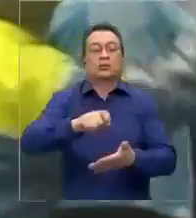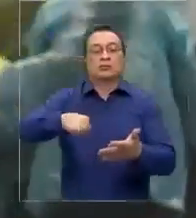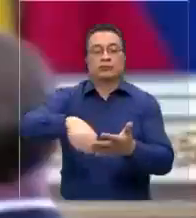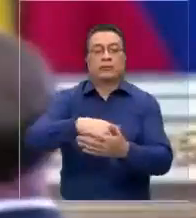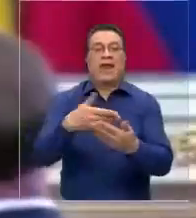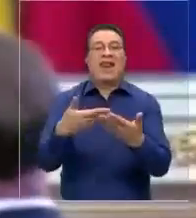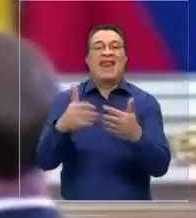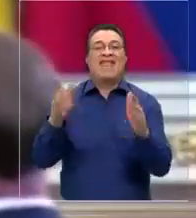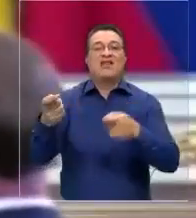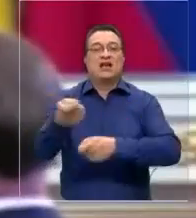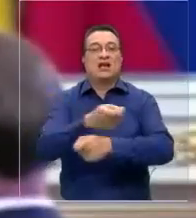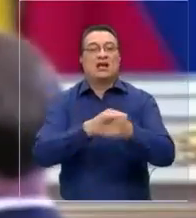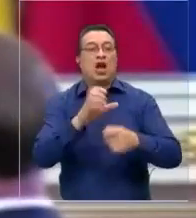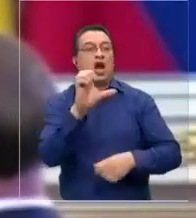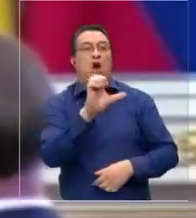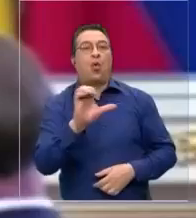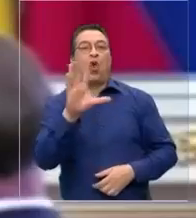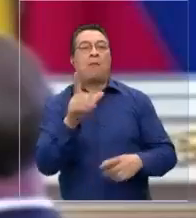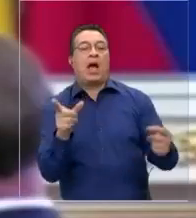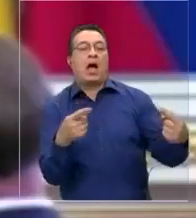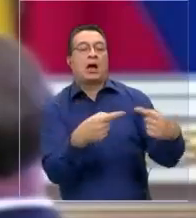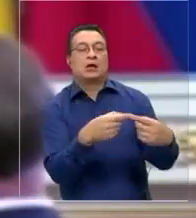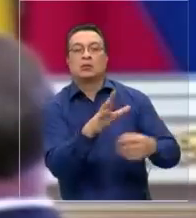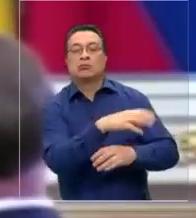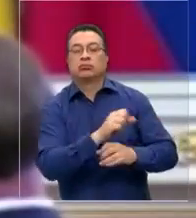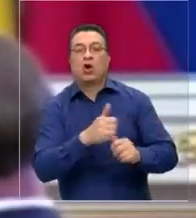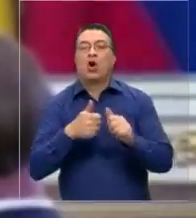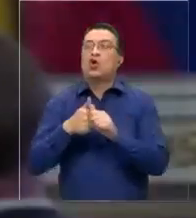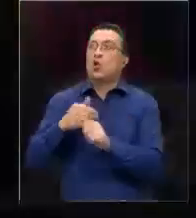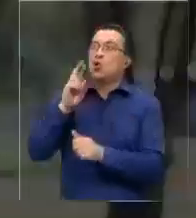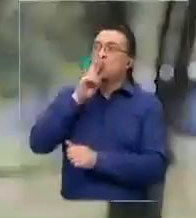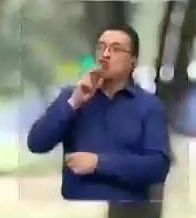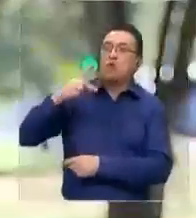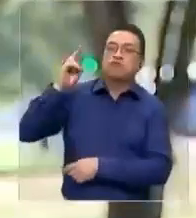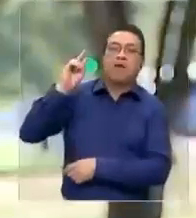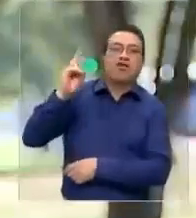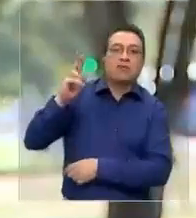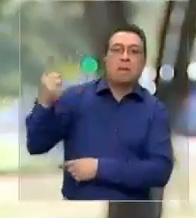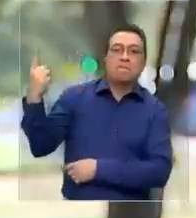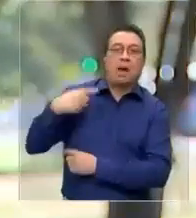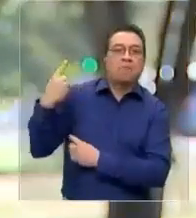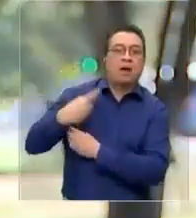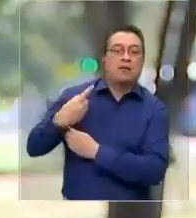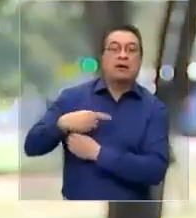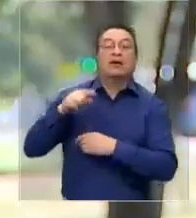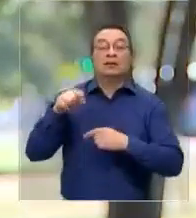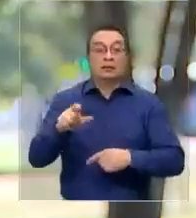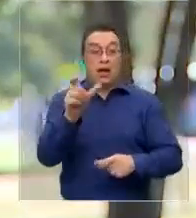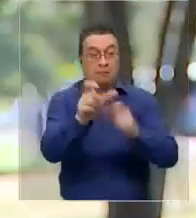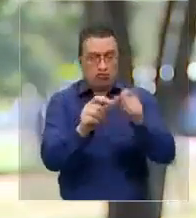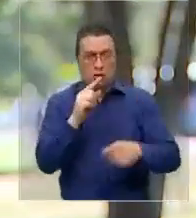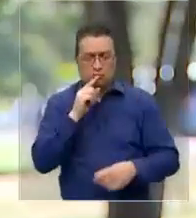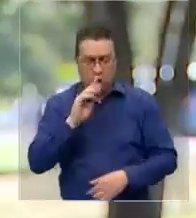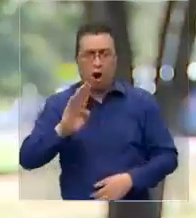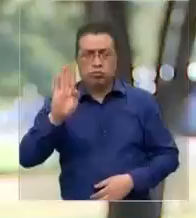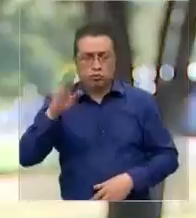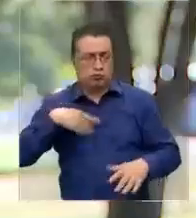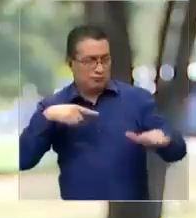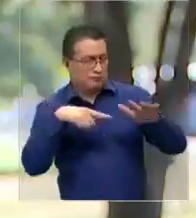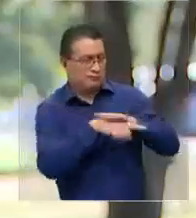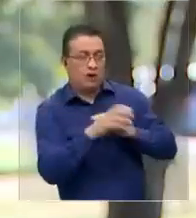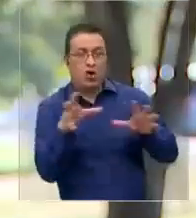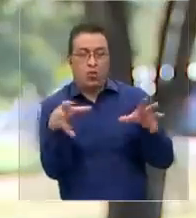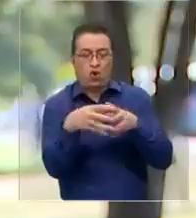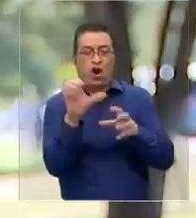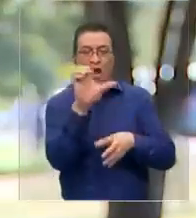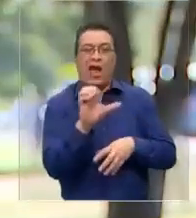de libre comercio con la Unión Europea debido a las presiones rusas. Eso lleva entonces a que la población que le habían prometido ingreso a la Unión Europea, con